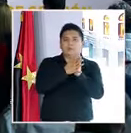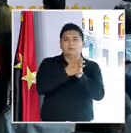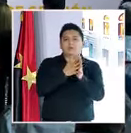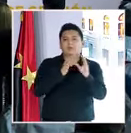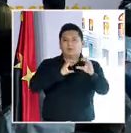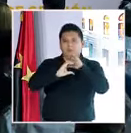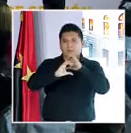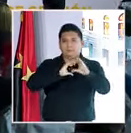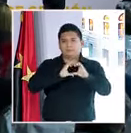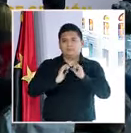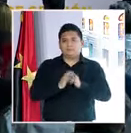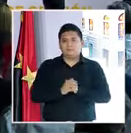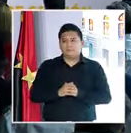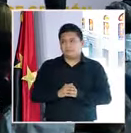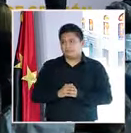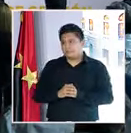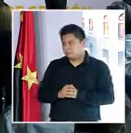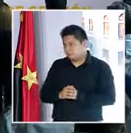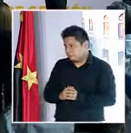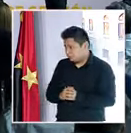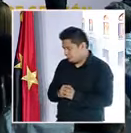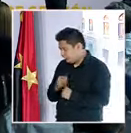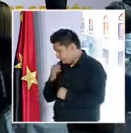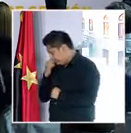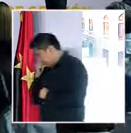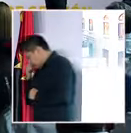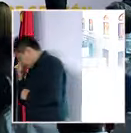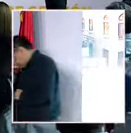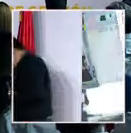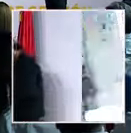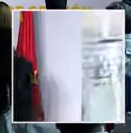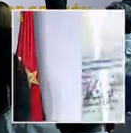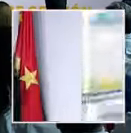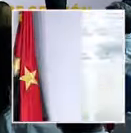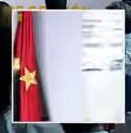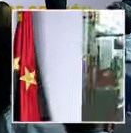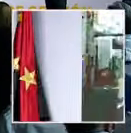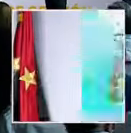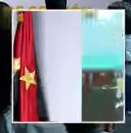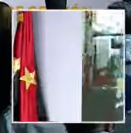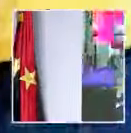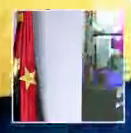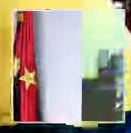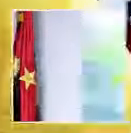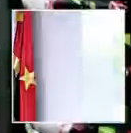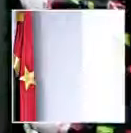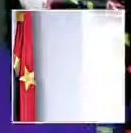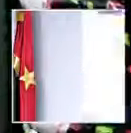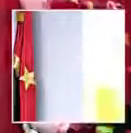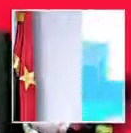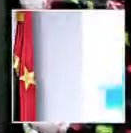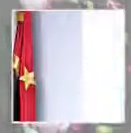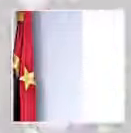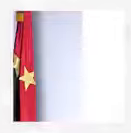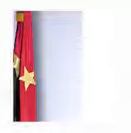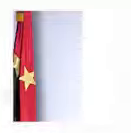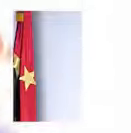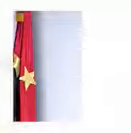las comunicaciones. Mm. Las